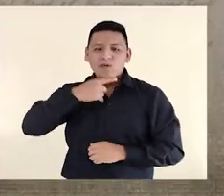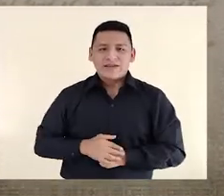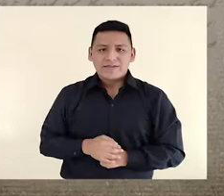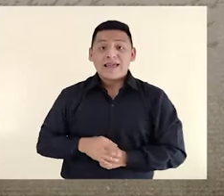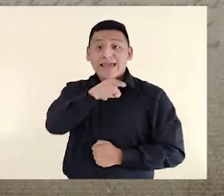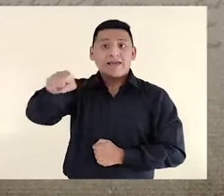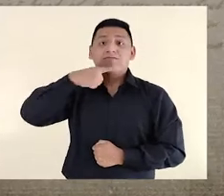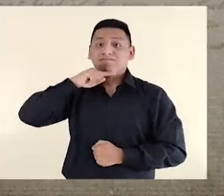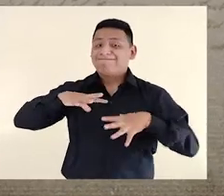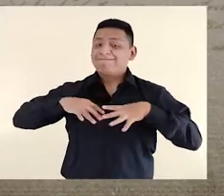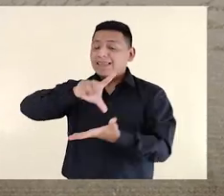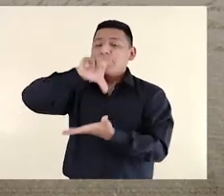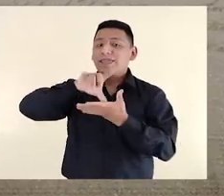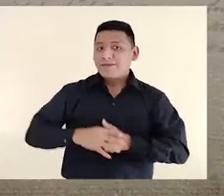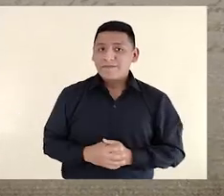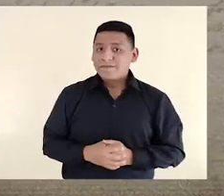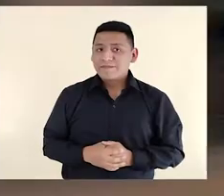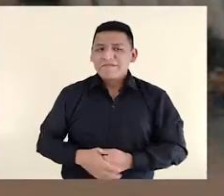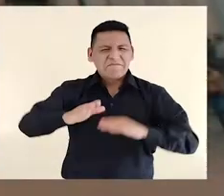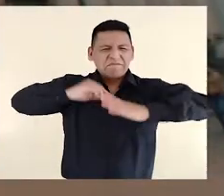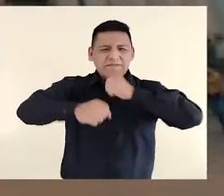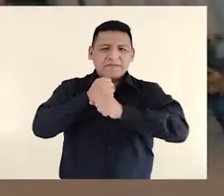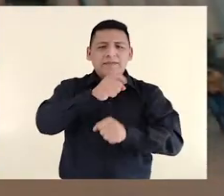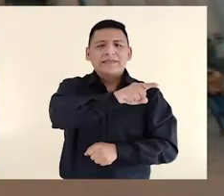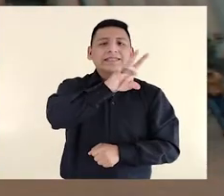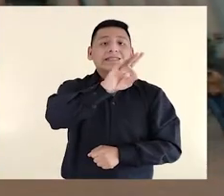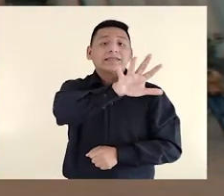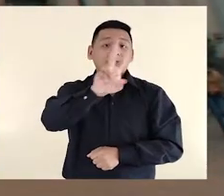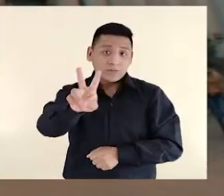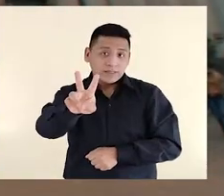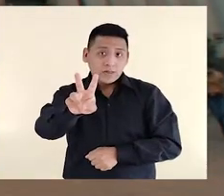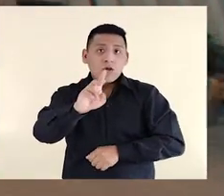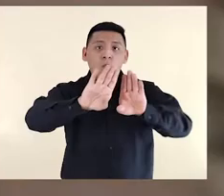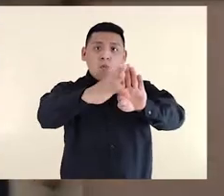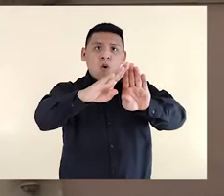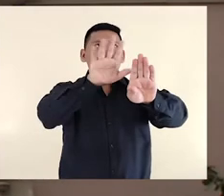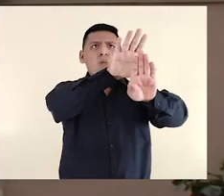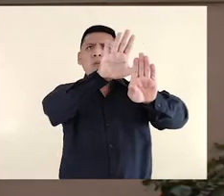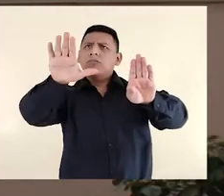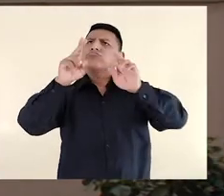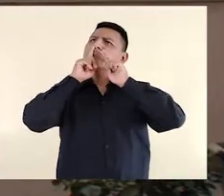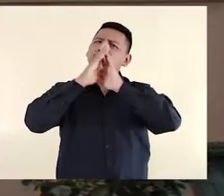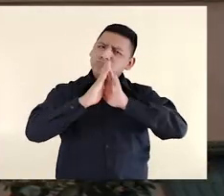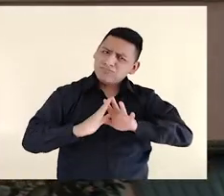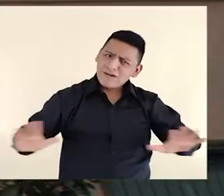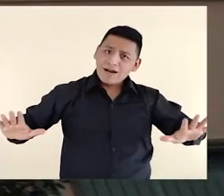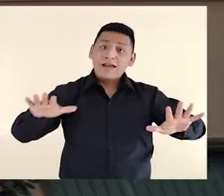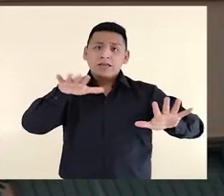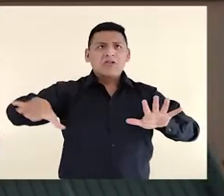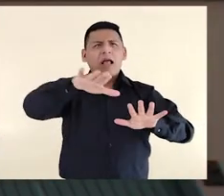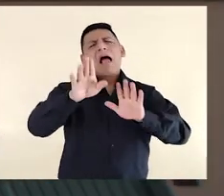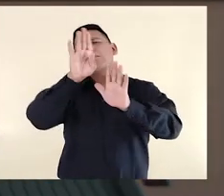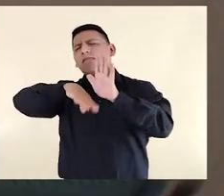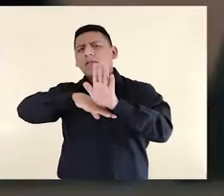mujeres, aunque para aquellas de la nobleza limeña. Edificada en 1752, su portada es extremadamente